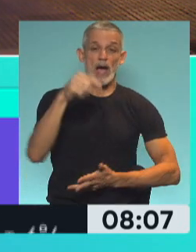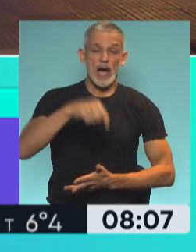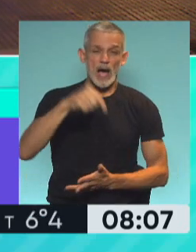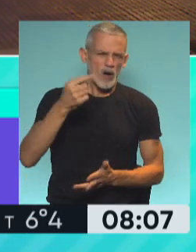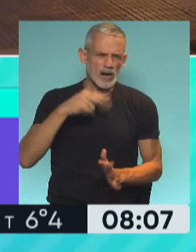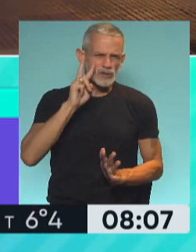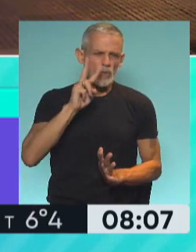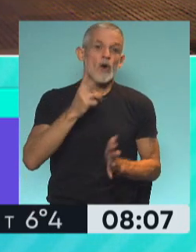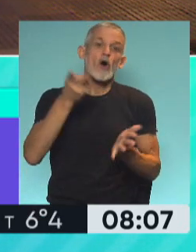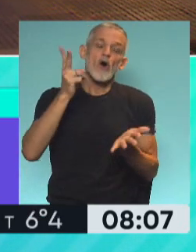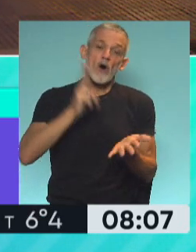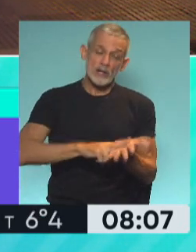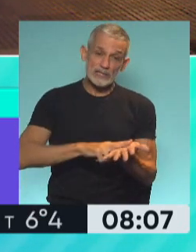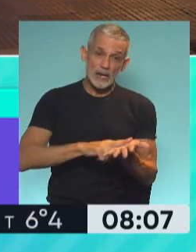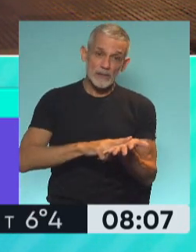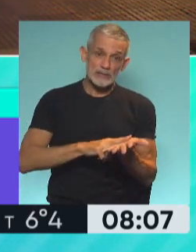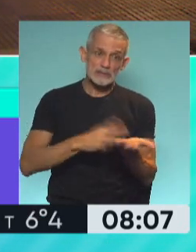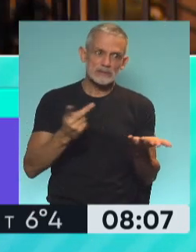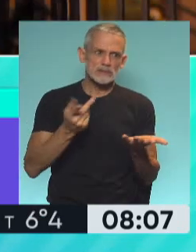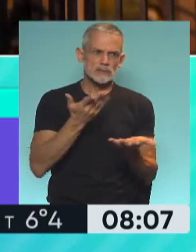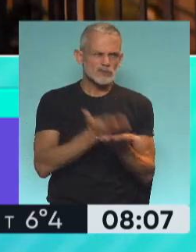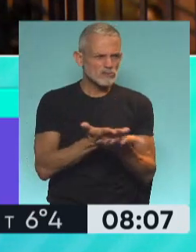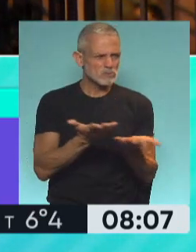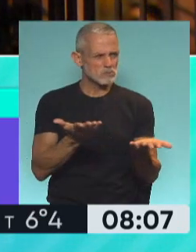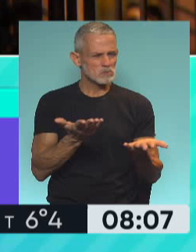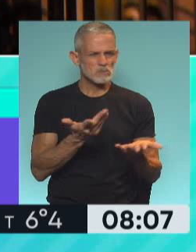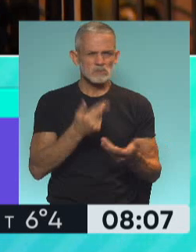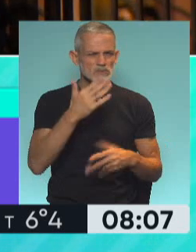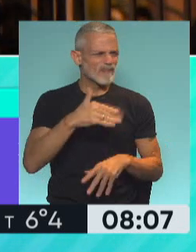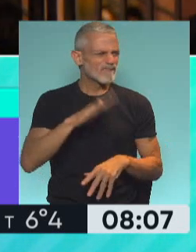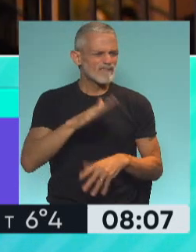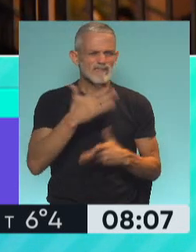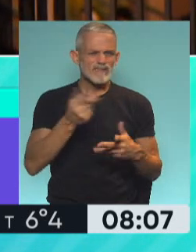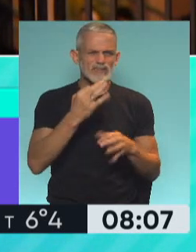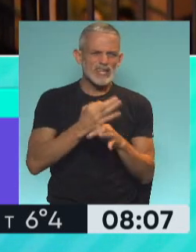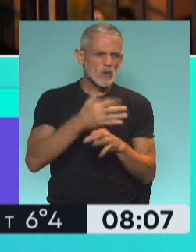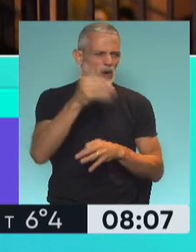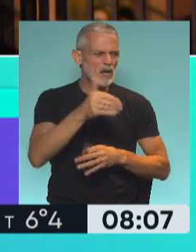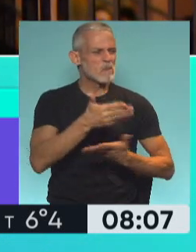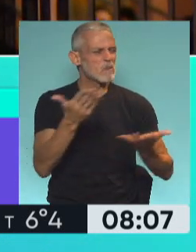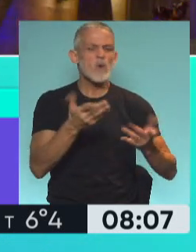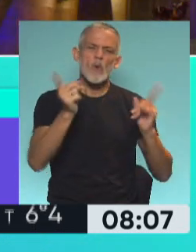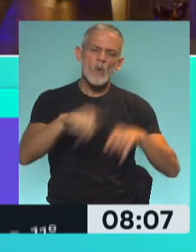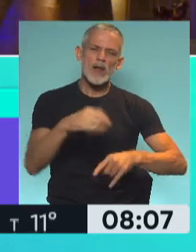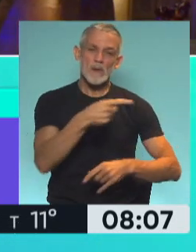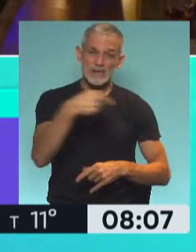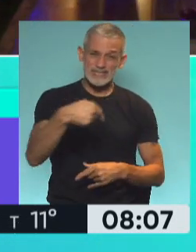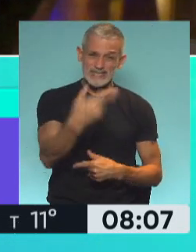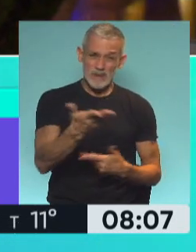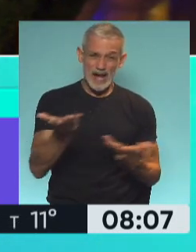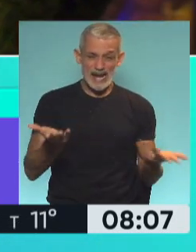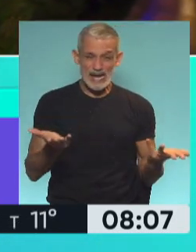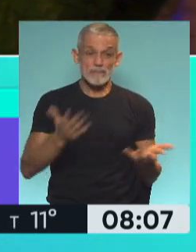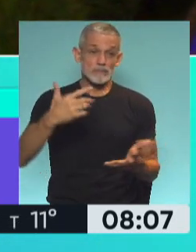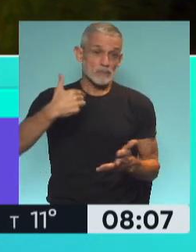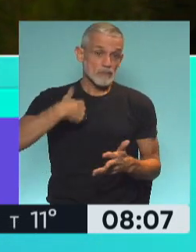veo que nuevamente se está planteando la nimiedad de la presencialidad para la semana que viene. A